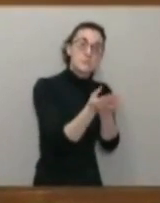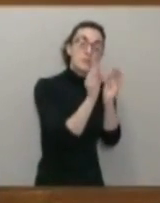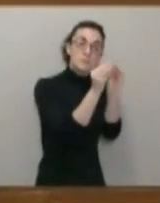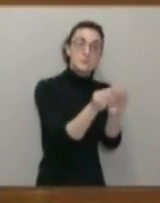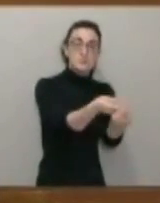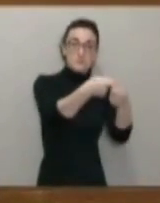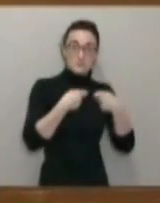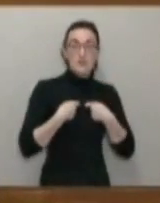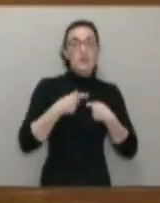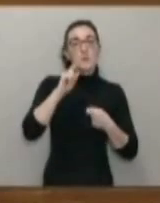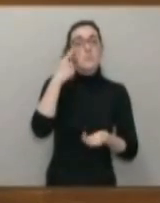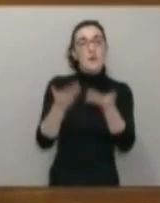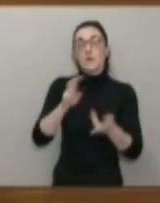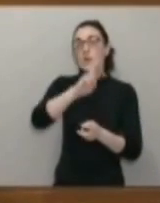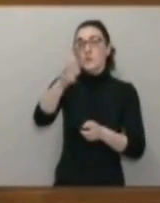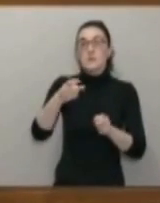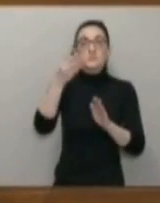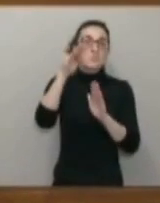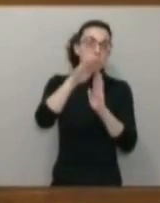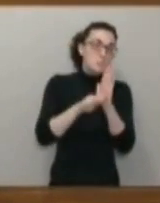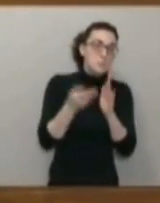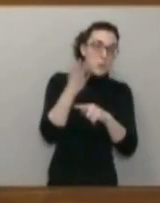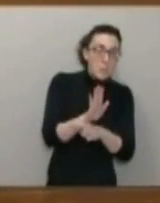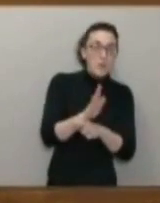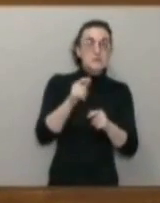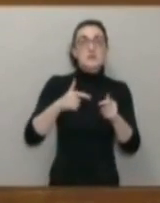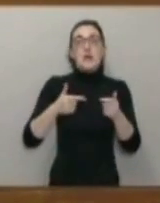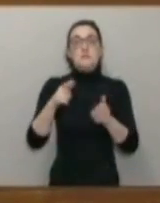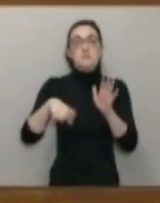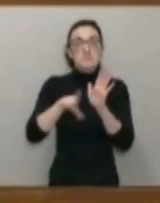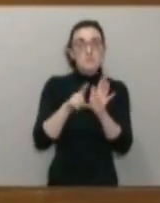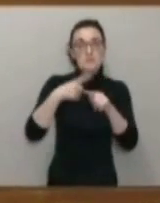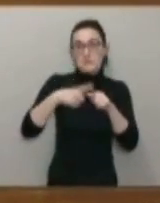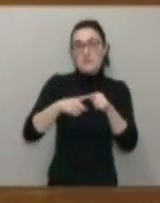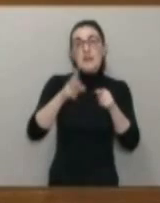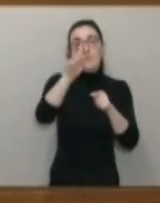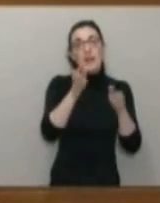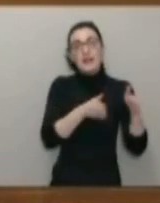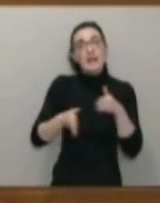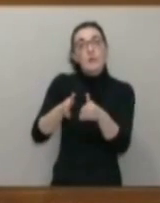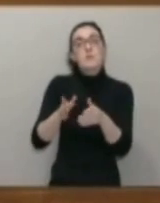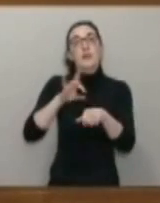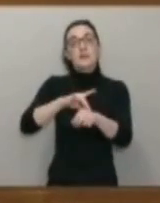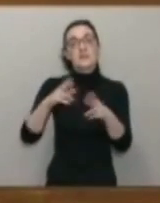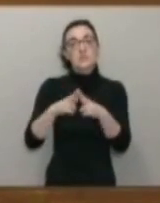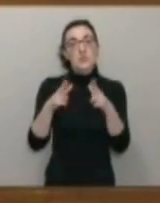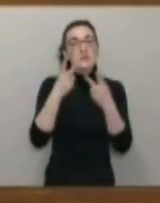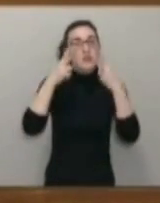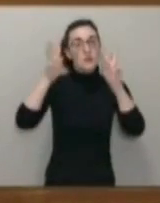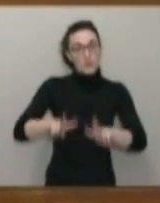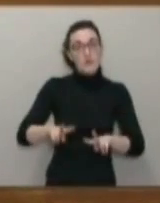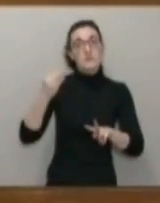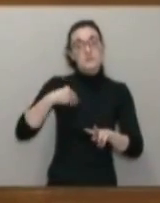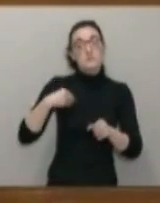y valorar cuantas otras propuestas normativas se tramiten y servir de cauce para el diálogo y la participación de los agentes sociales reconocidos en el